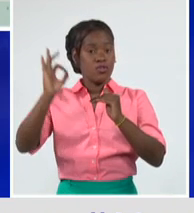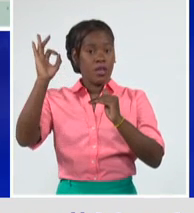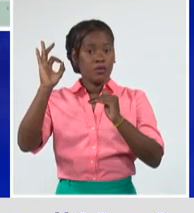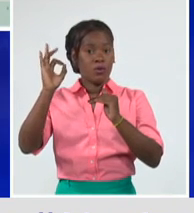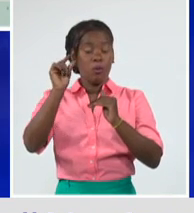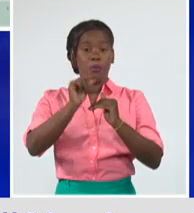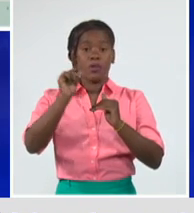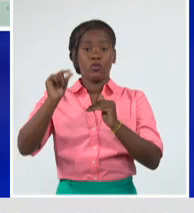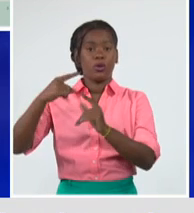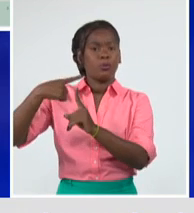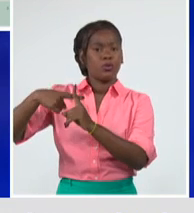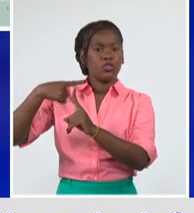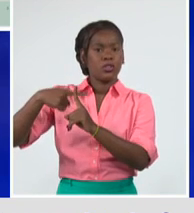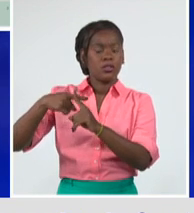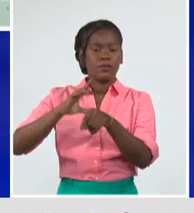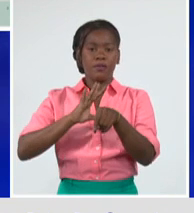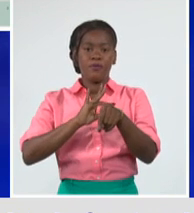de las muestras,